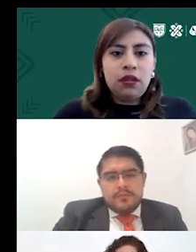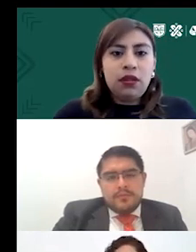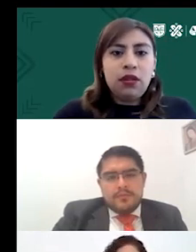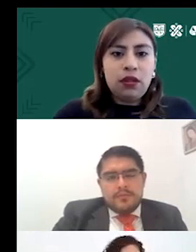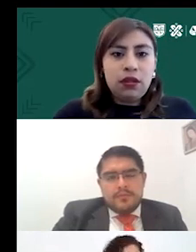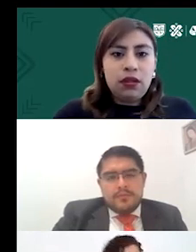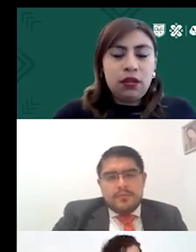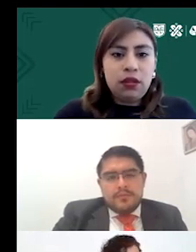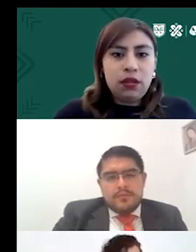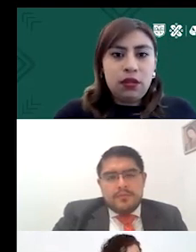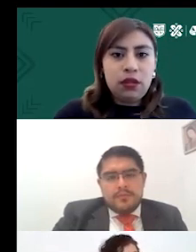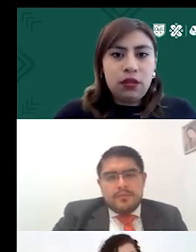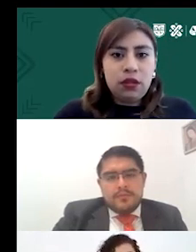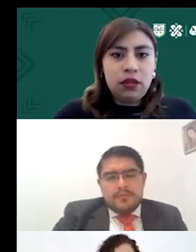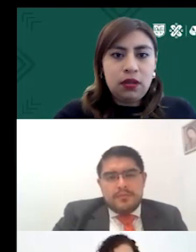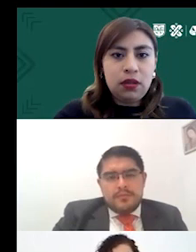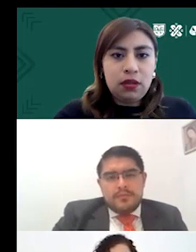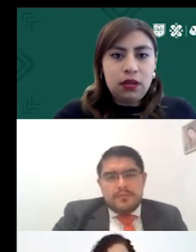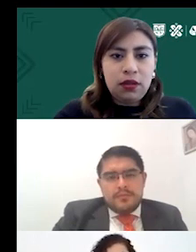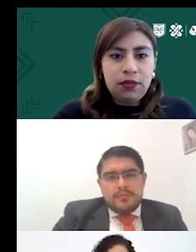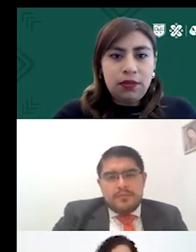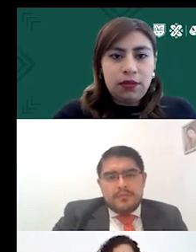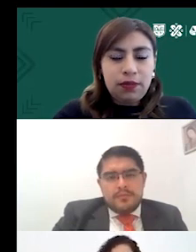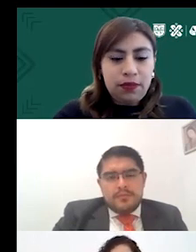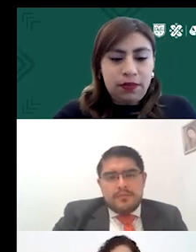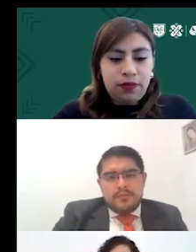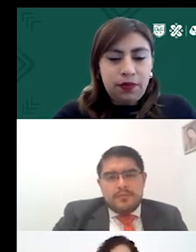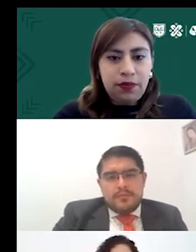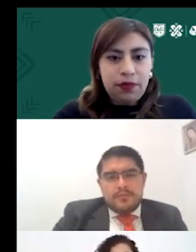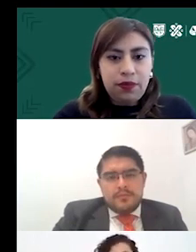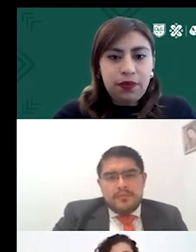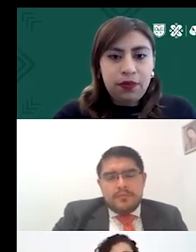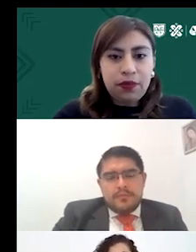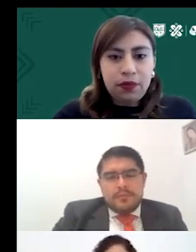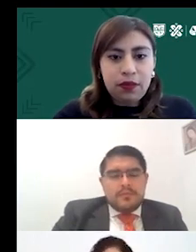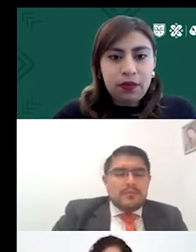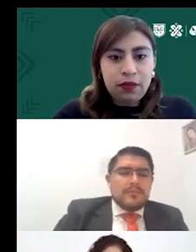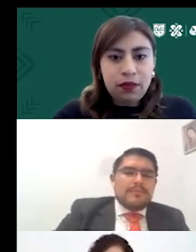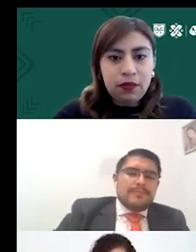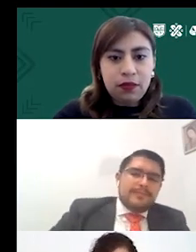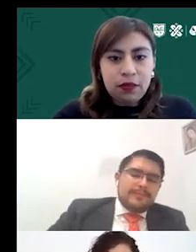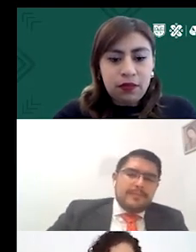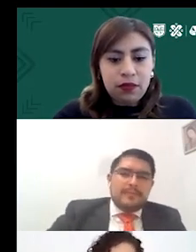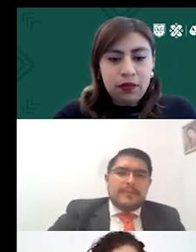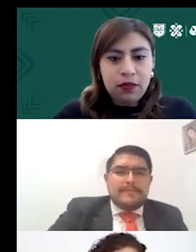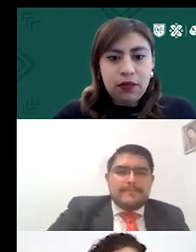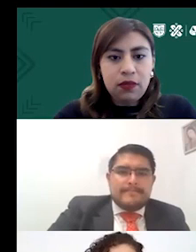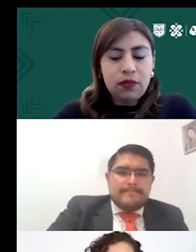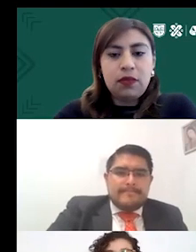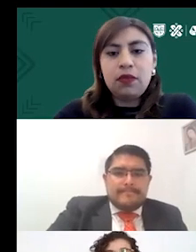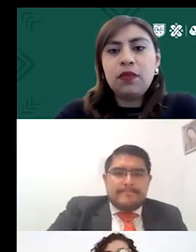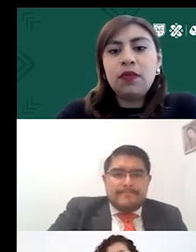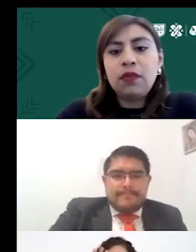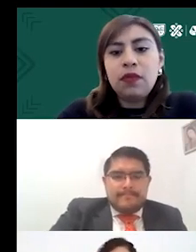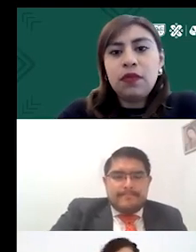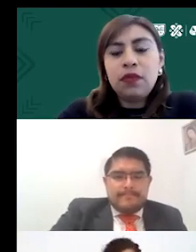¿sí? Ese también me gusta mucho dibujarlo, porque sí llega a ser complicado, porque estamos hablando de 3 líneas del tiempo al mismo tiempo.